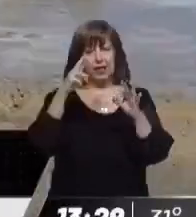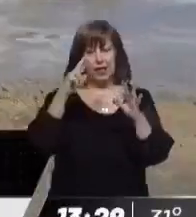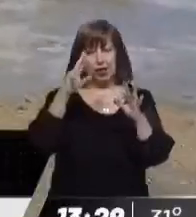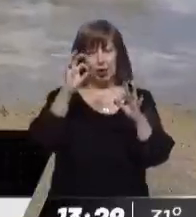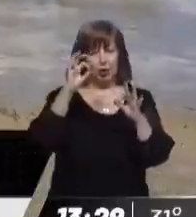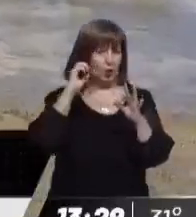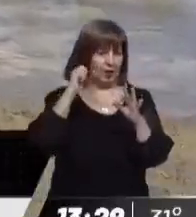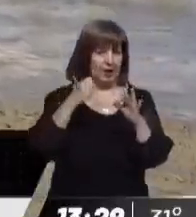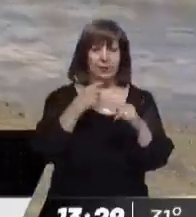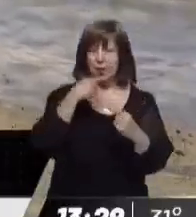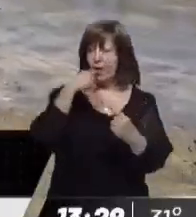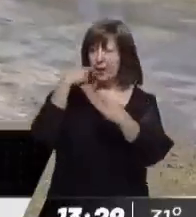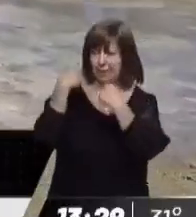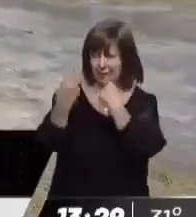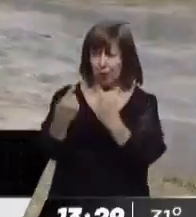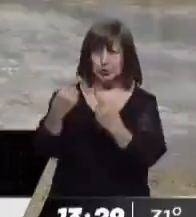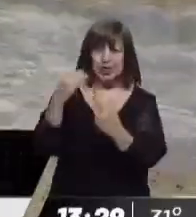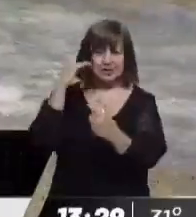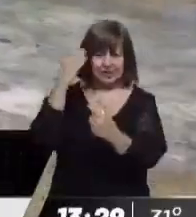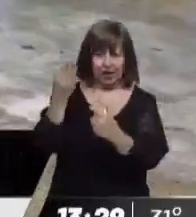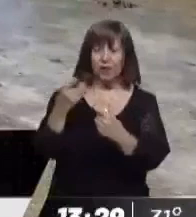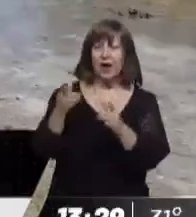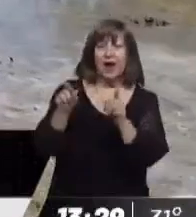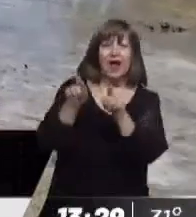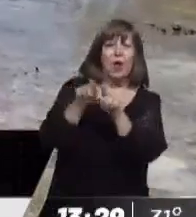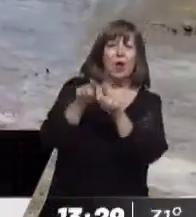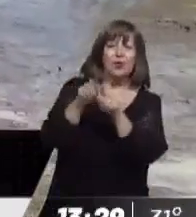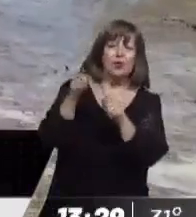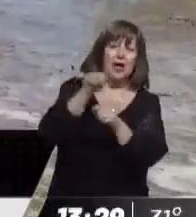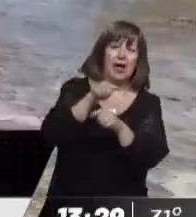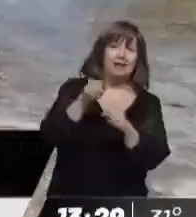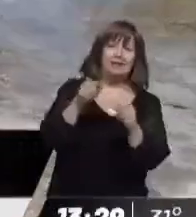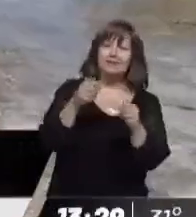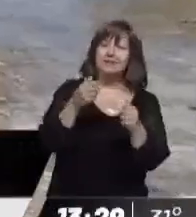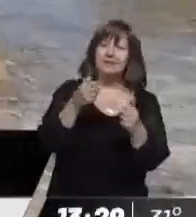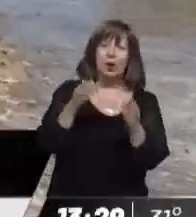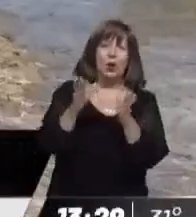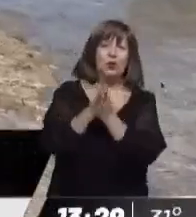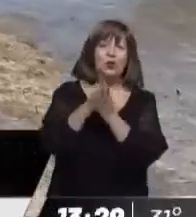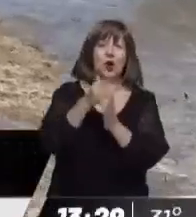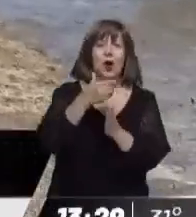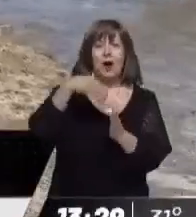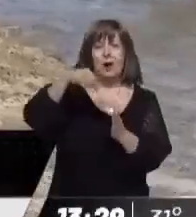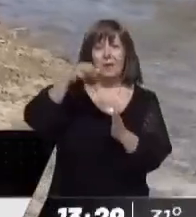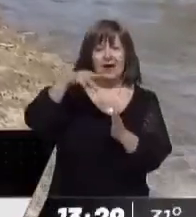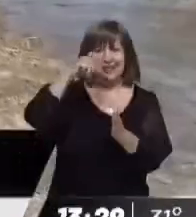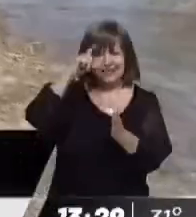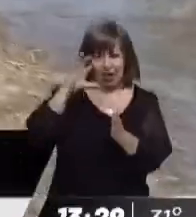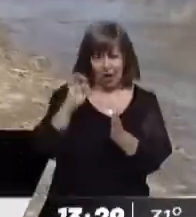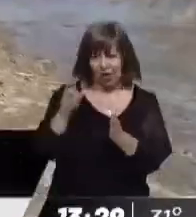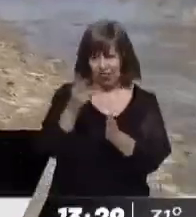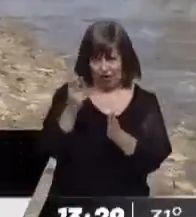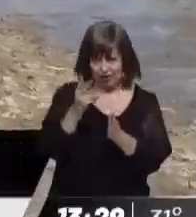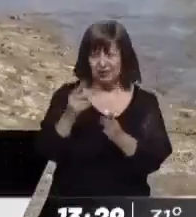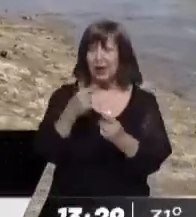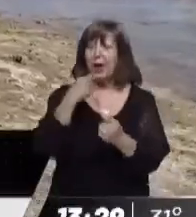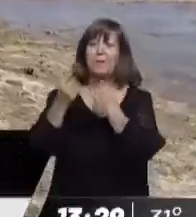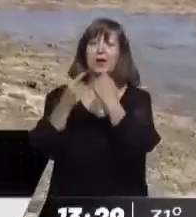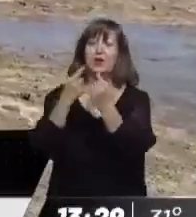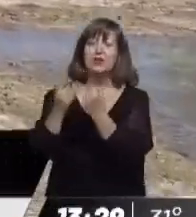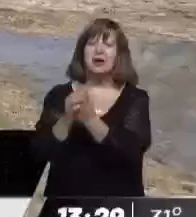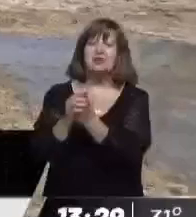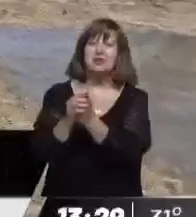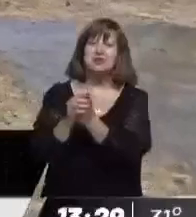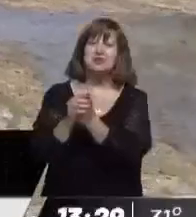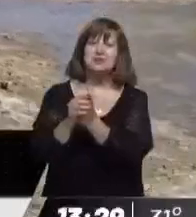vamos a consultarle. Está con Marcelo. Hola, Marcelo. Rubén, ¿cómo estás? Sí, se Hola, escucha. Marcelo, ¿cómo Hola, estás? ¿cómo le va? Bueno, Bienvenido a la